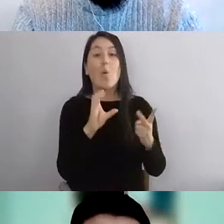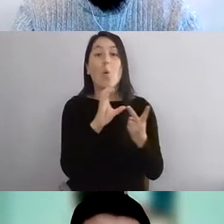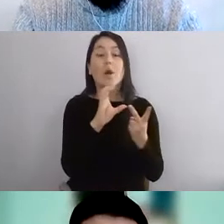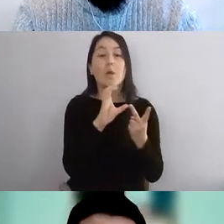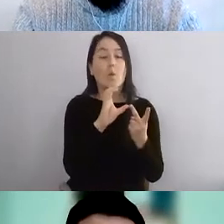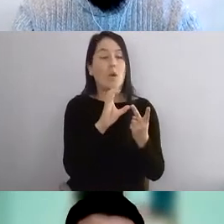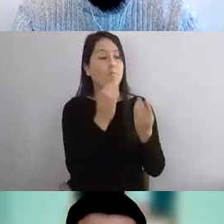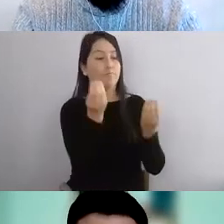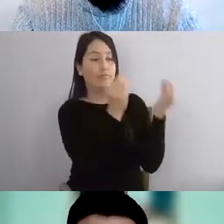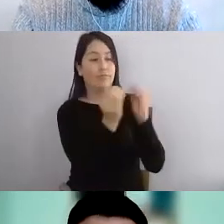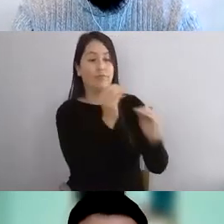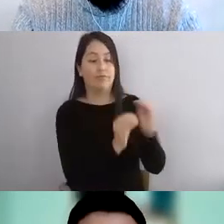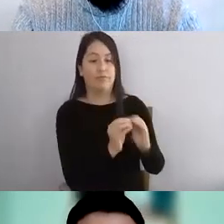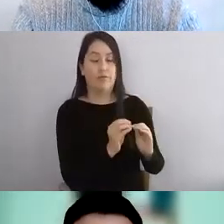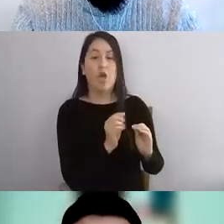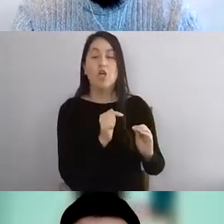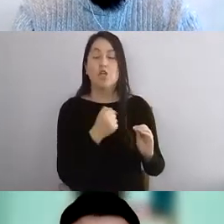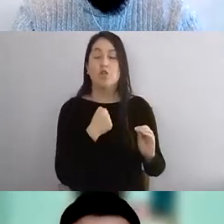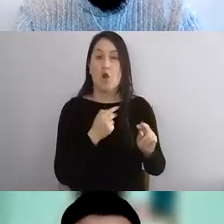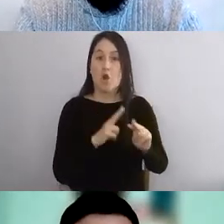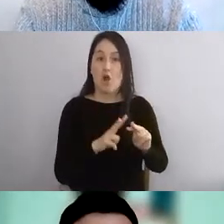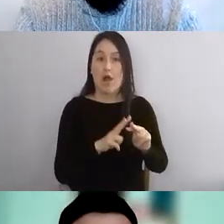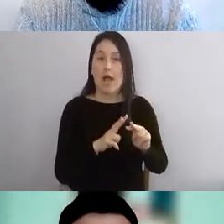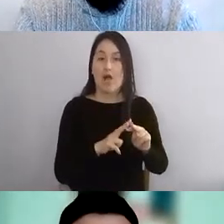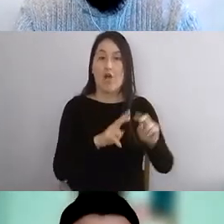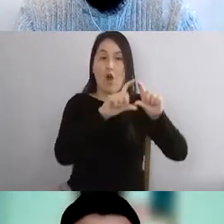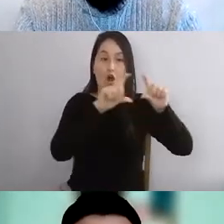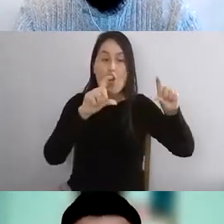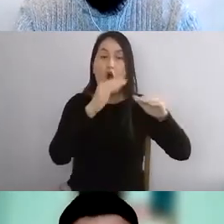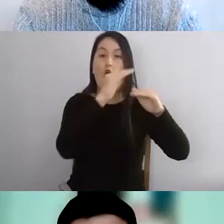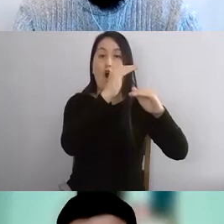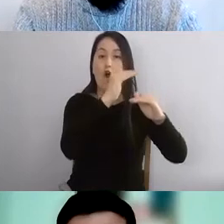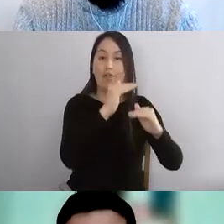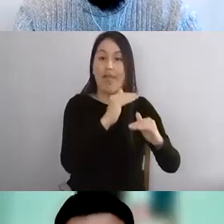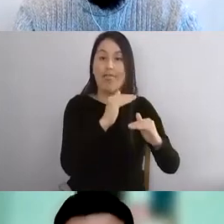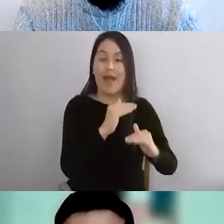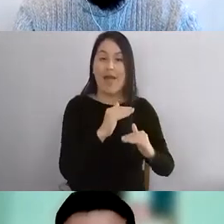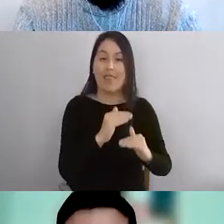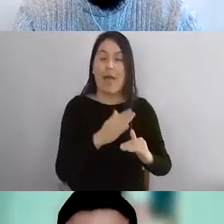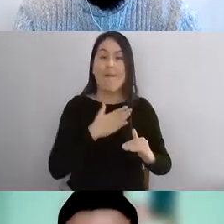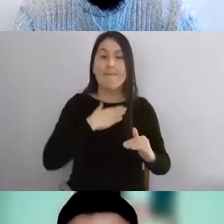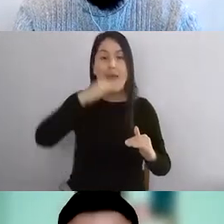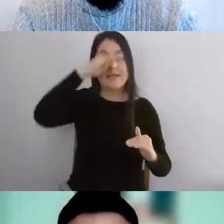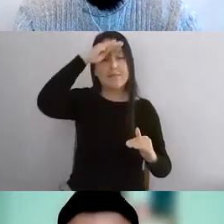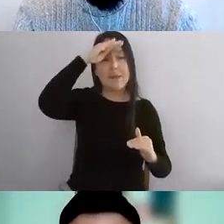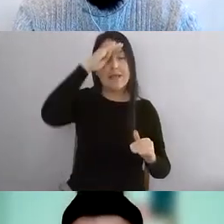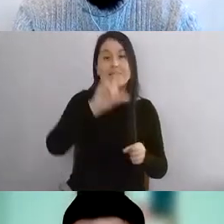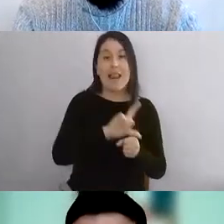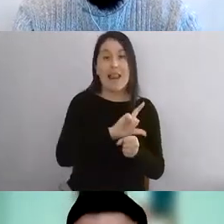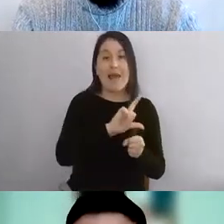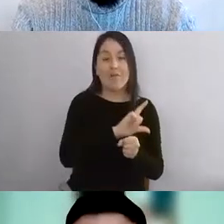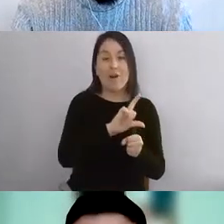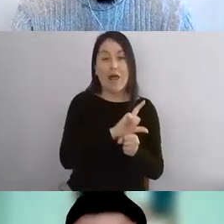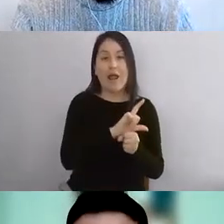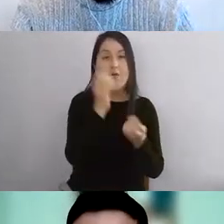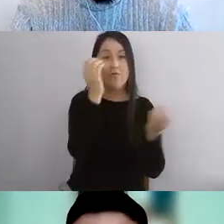posiciona de forma ordenada nuestras experiencias laborales. Y sobre esas Perfecto. mismas experiencias laborales, uno da